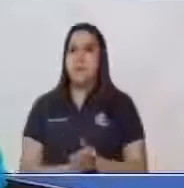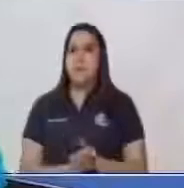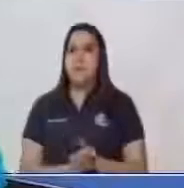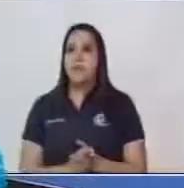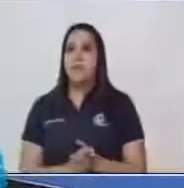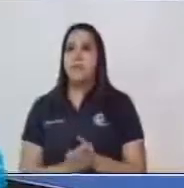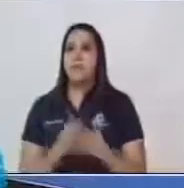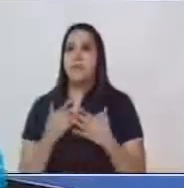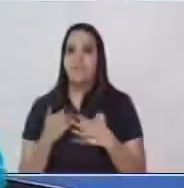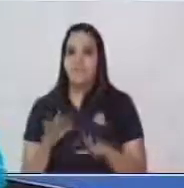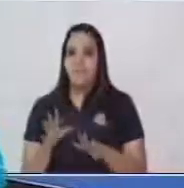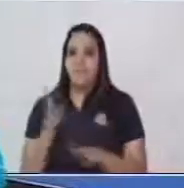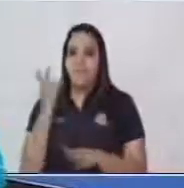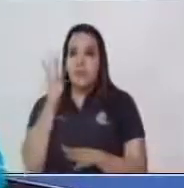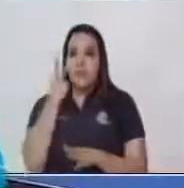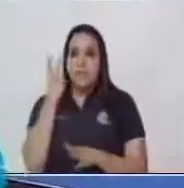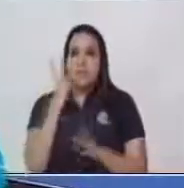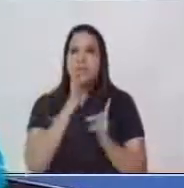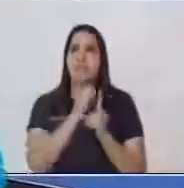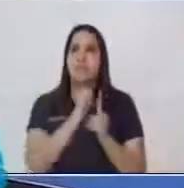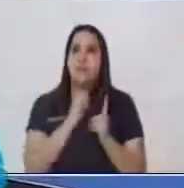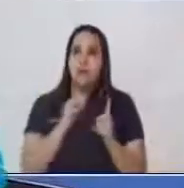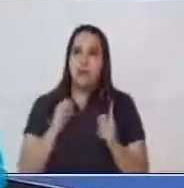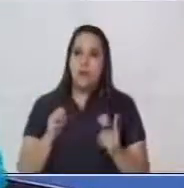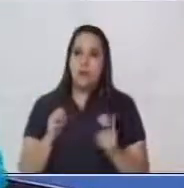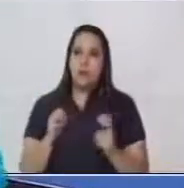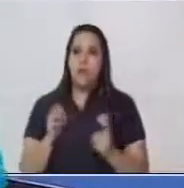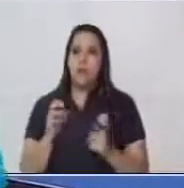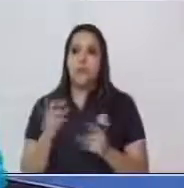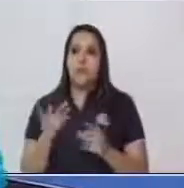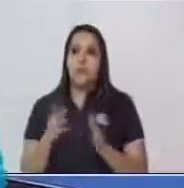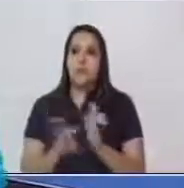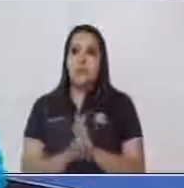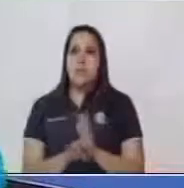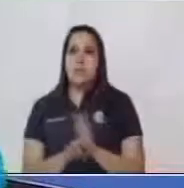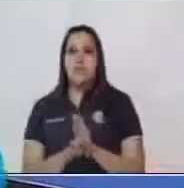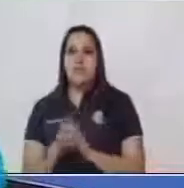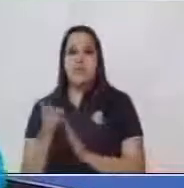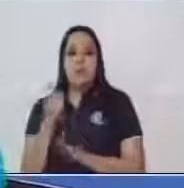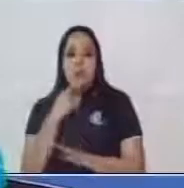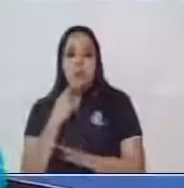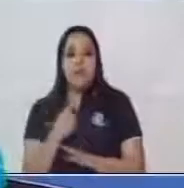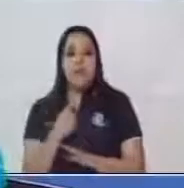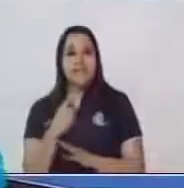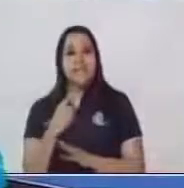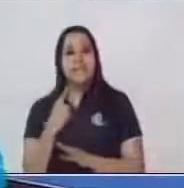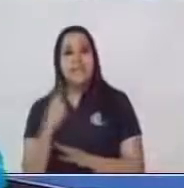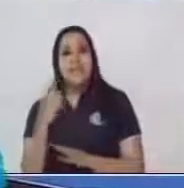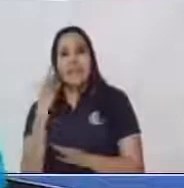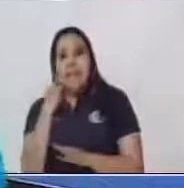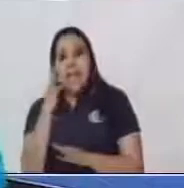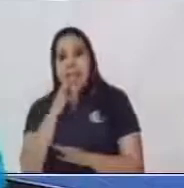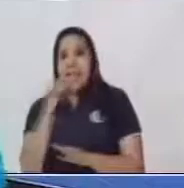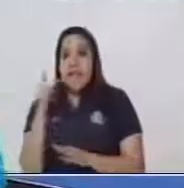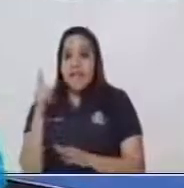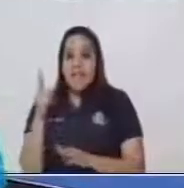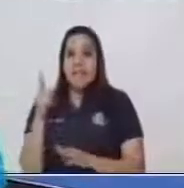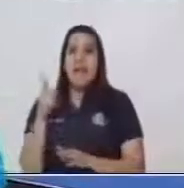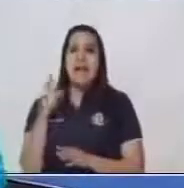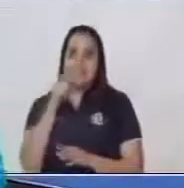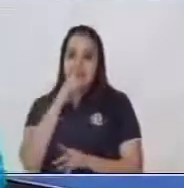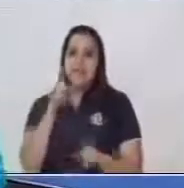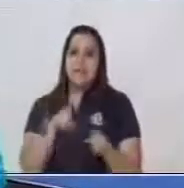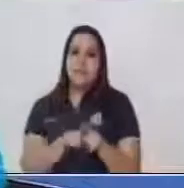tenemos la oración y corresponde a que ella también recibe la acción del